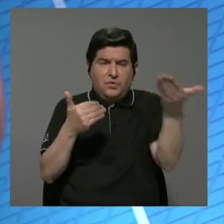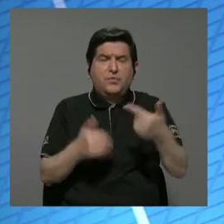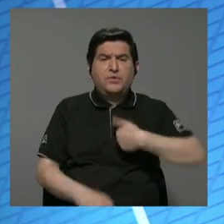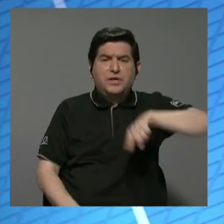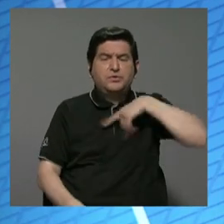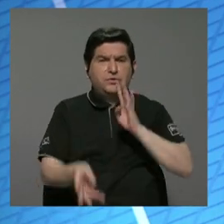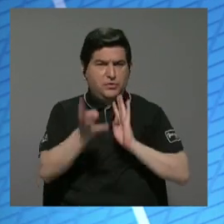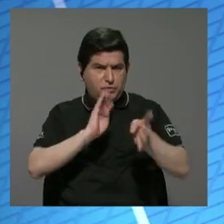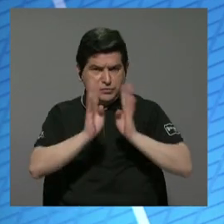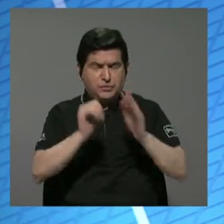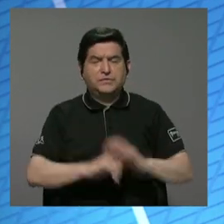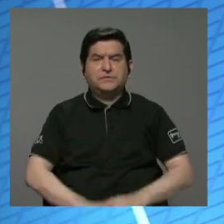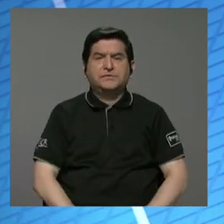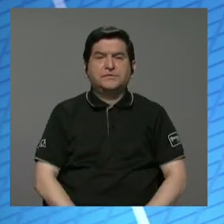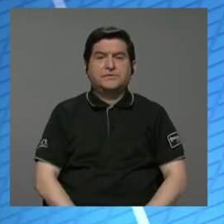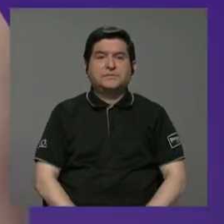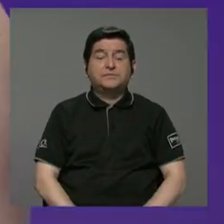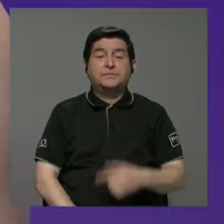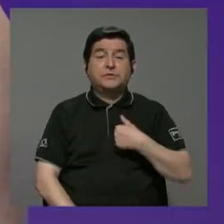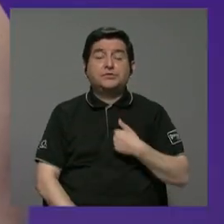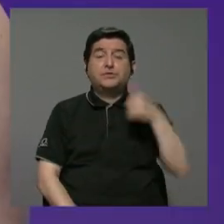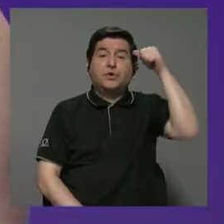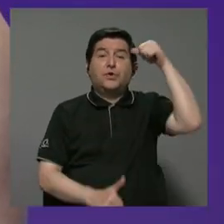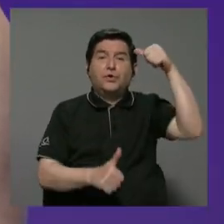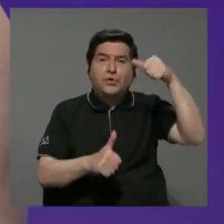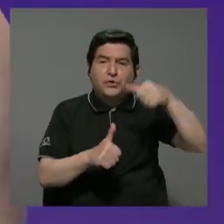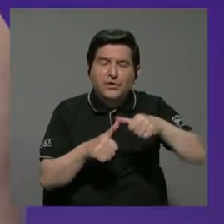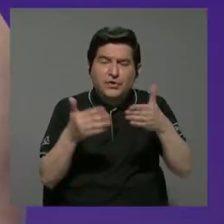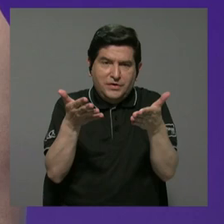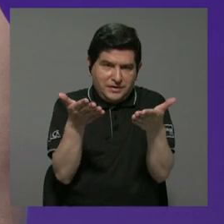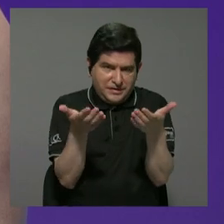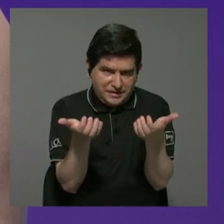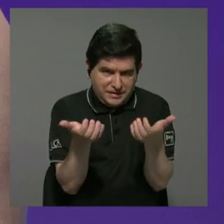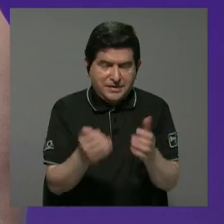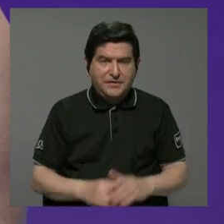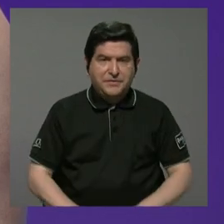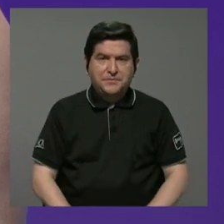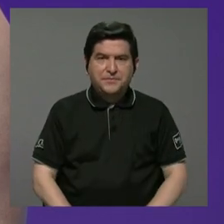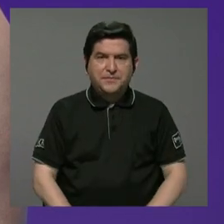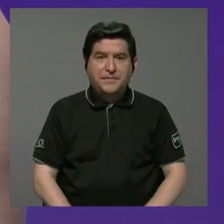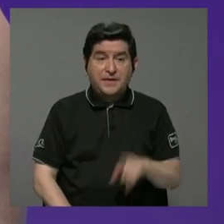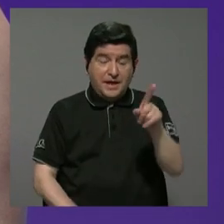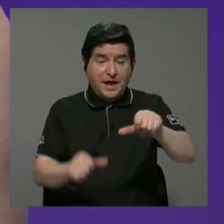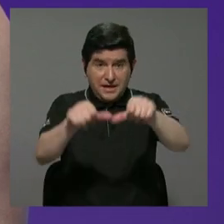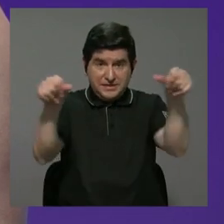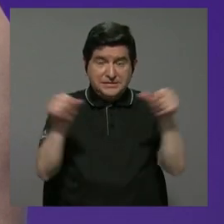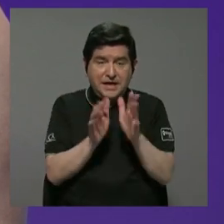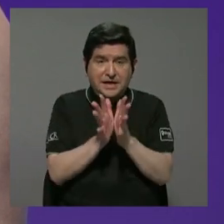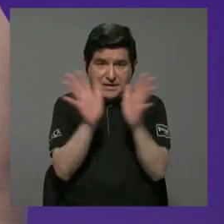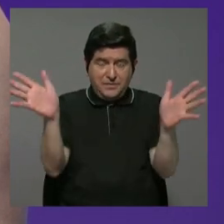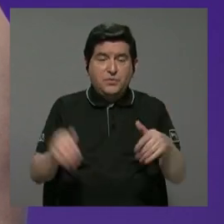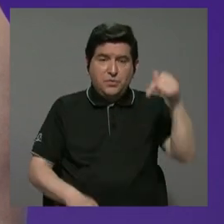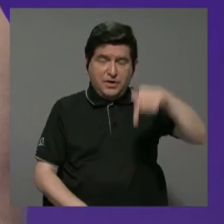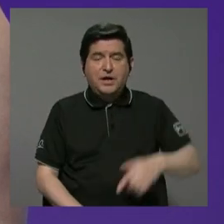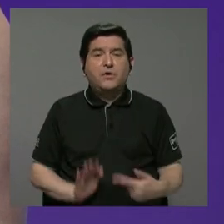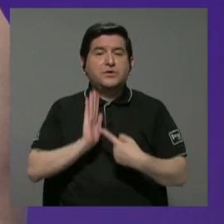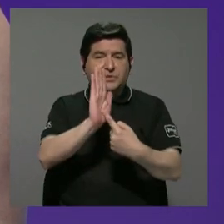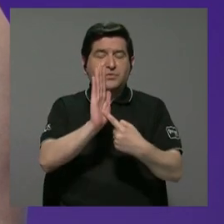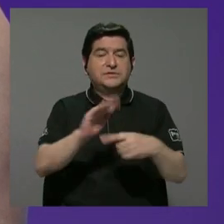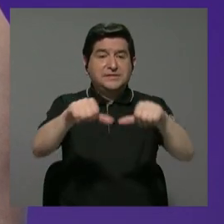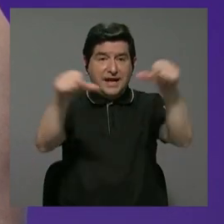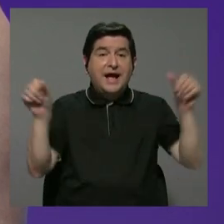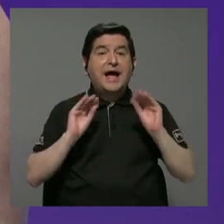veníamos conversando. Adelante. No, quería recordarnos que este sector público que se manifiesta hoy, que es el sector de la